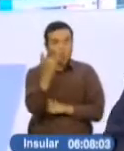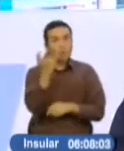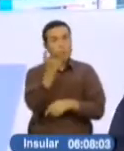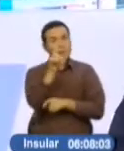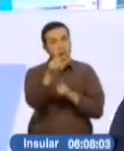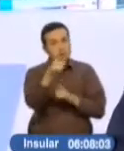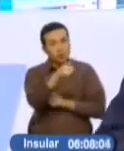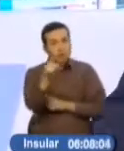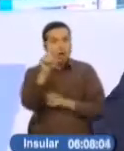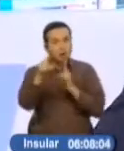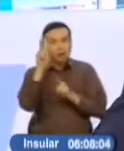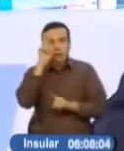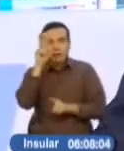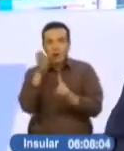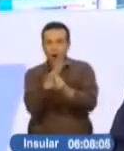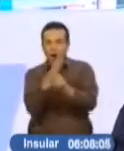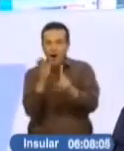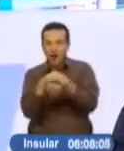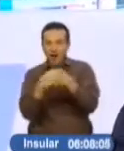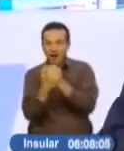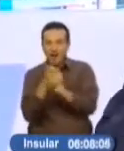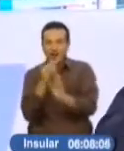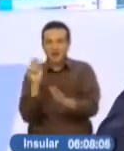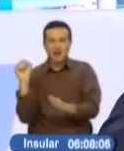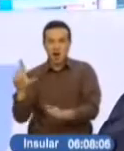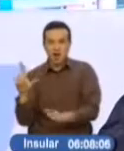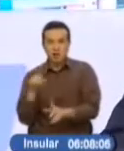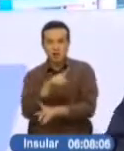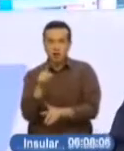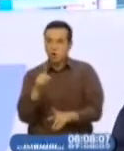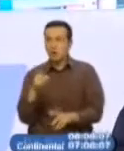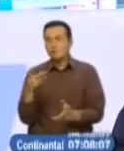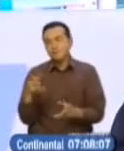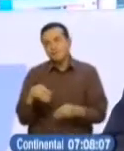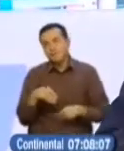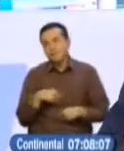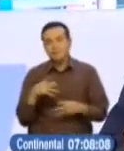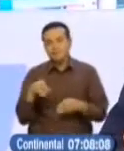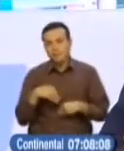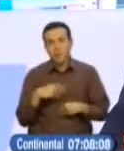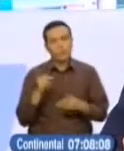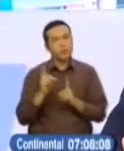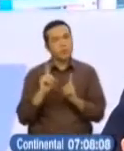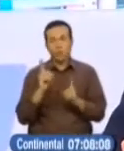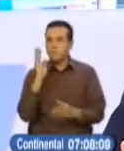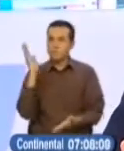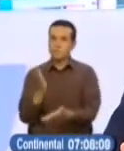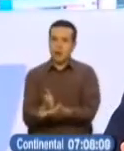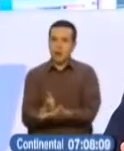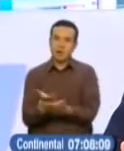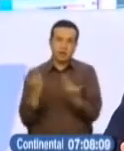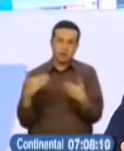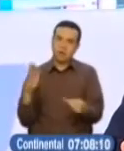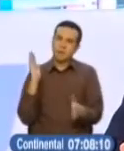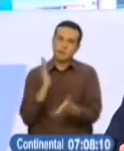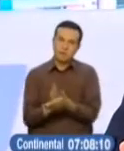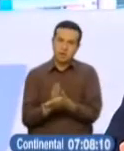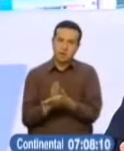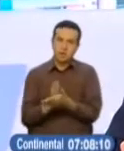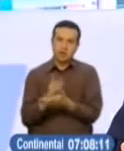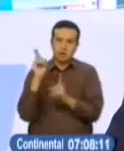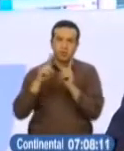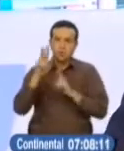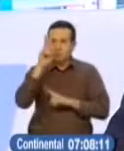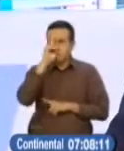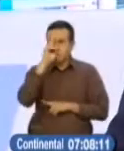compañero, atentando contra su bolsillo, atentando en algunos casos contra su salud, quieran seguir haciendo las